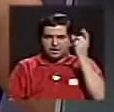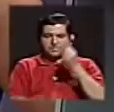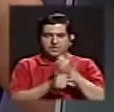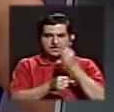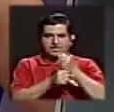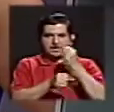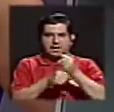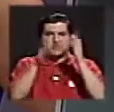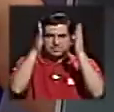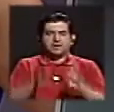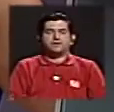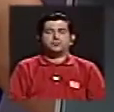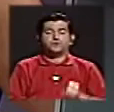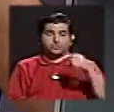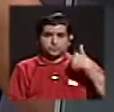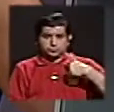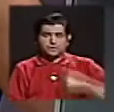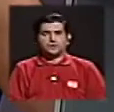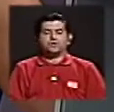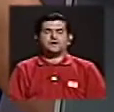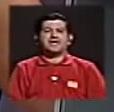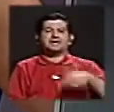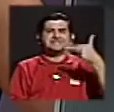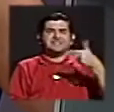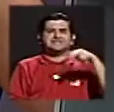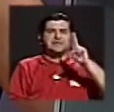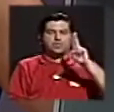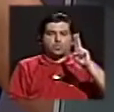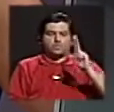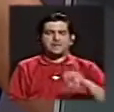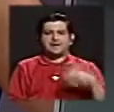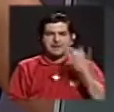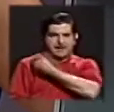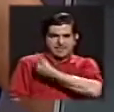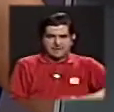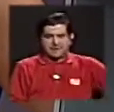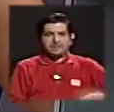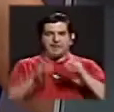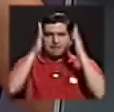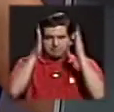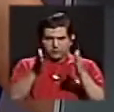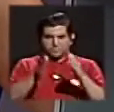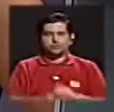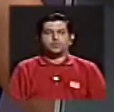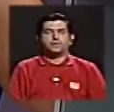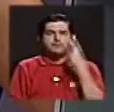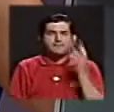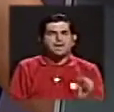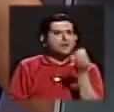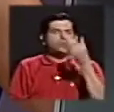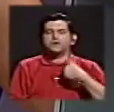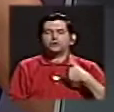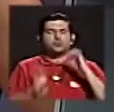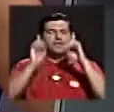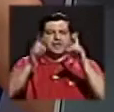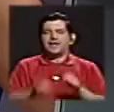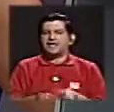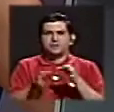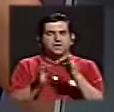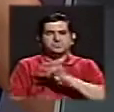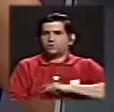que nos llama, y le agradecemos mucho, a don Chester Urbina de Heredia, y dice que él es profesor y ve que la juventud no tiene educación sexual